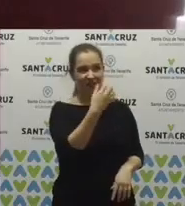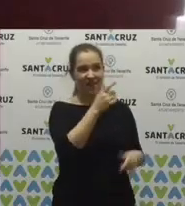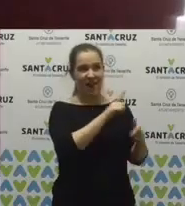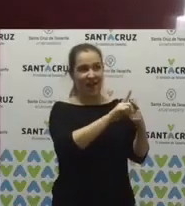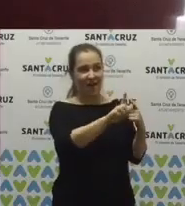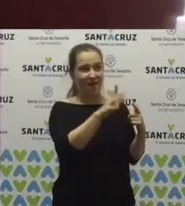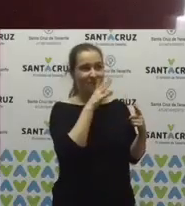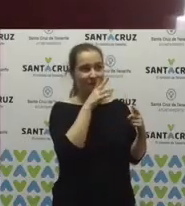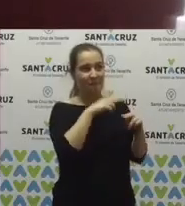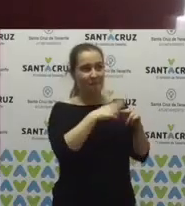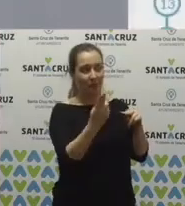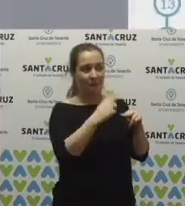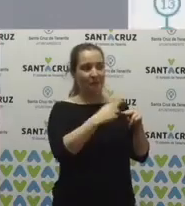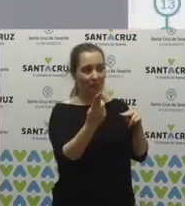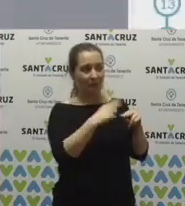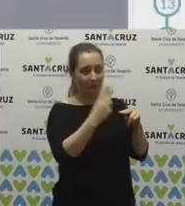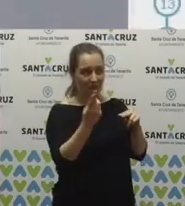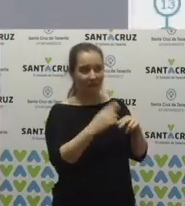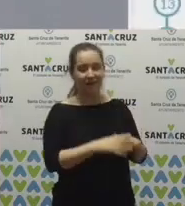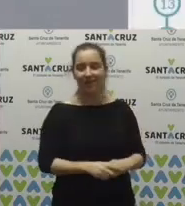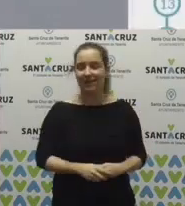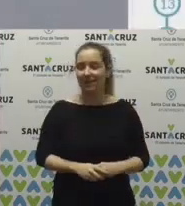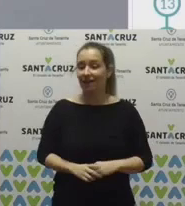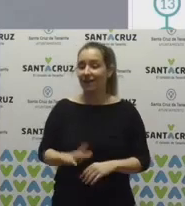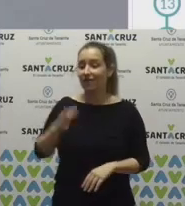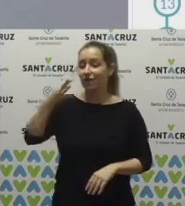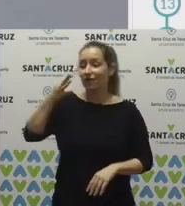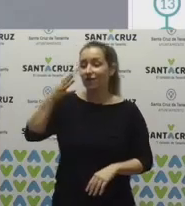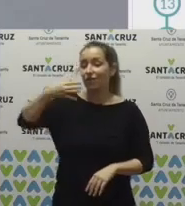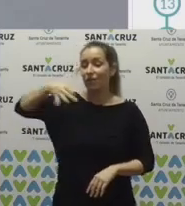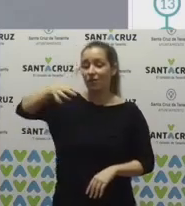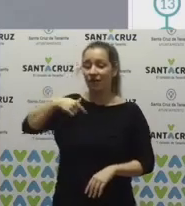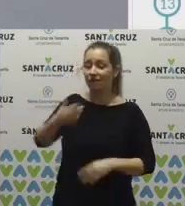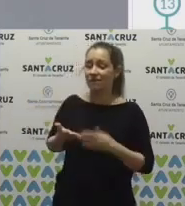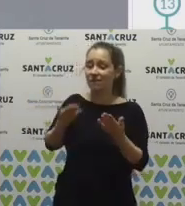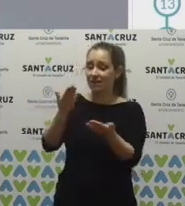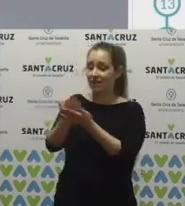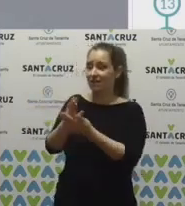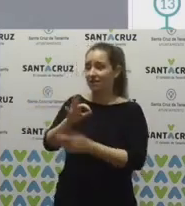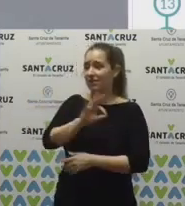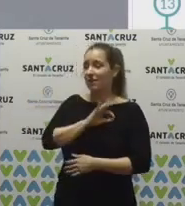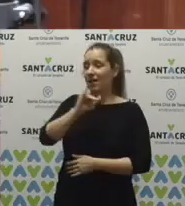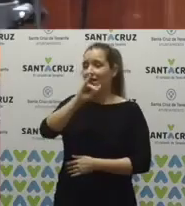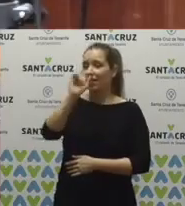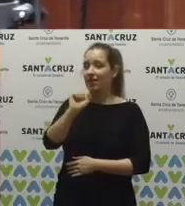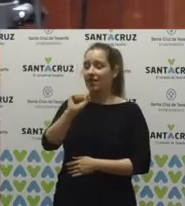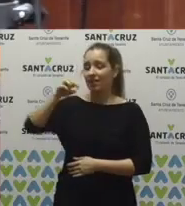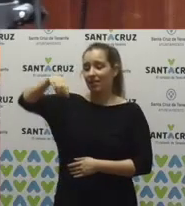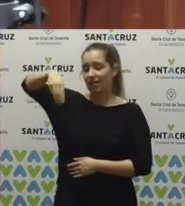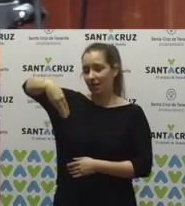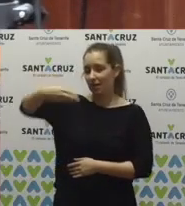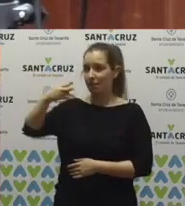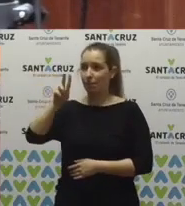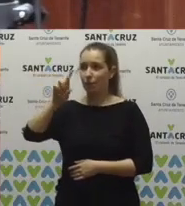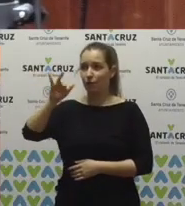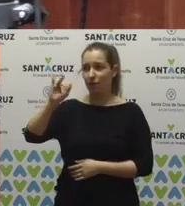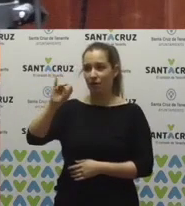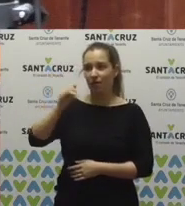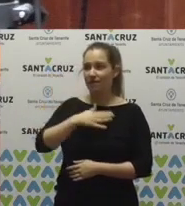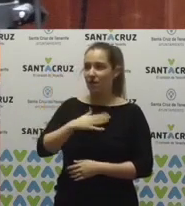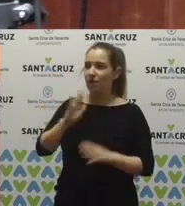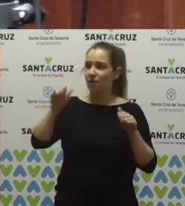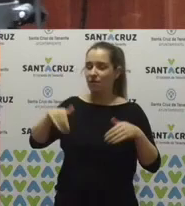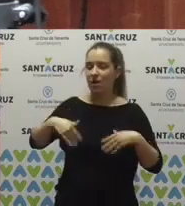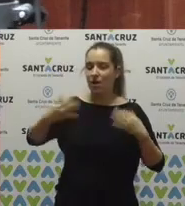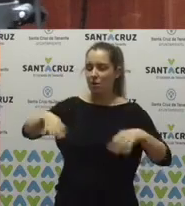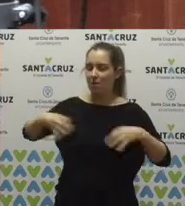siempre simplemente le ruego a la señora matilde zambudio que volvamos a la normalidad urbanística no se ha